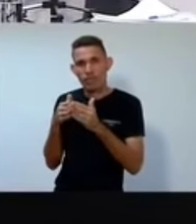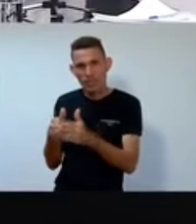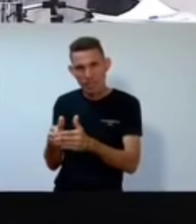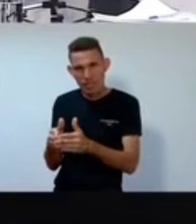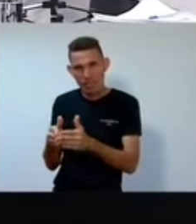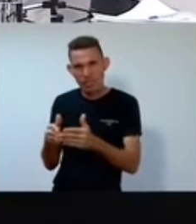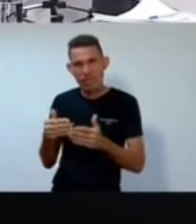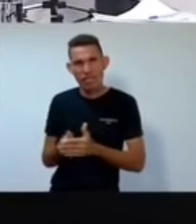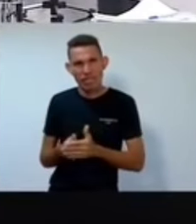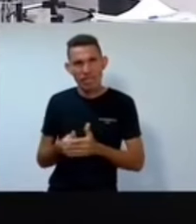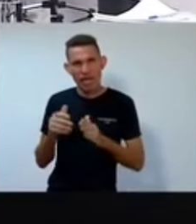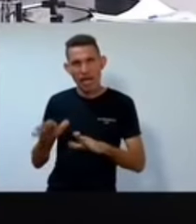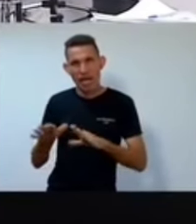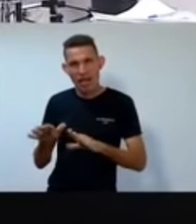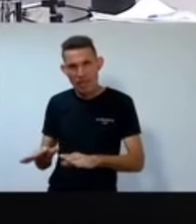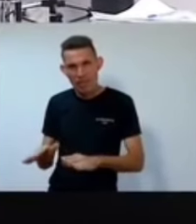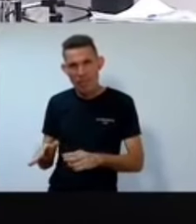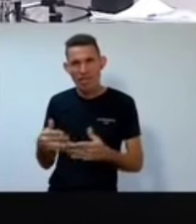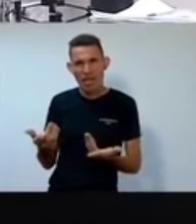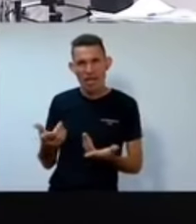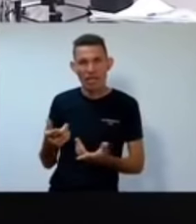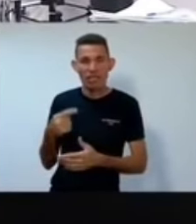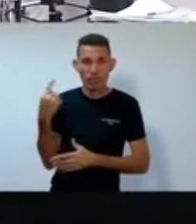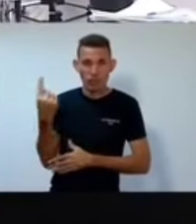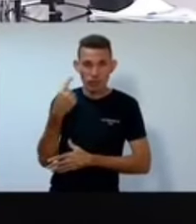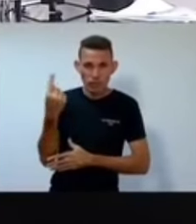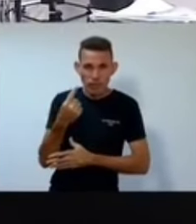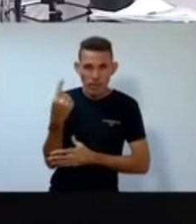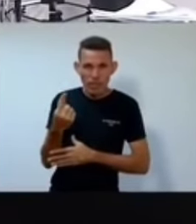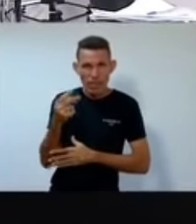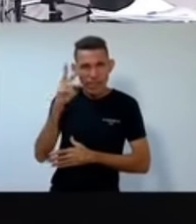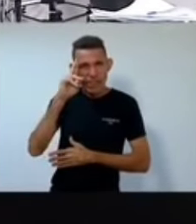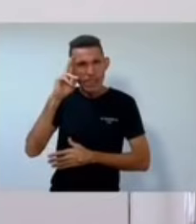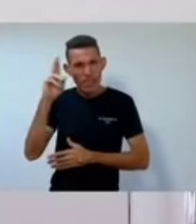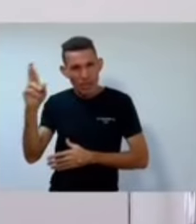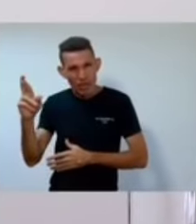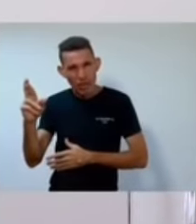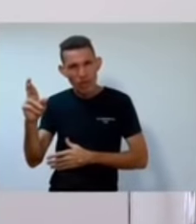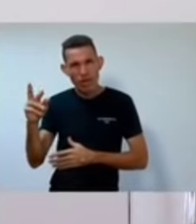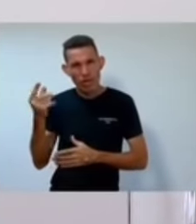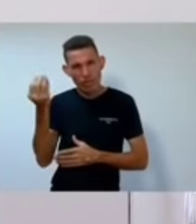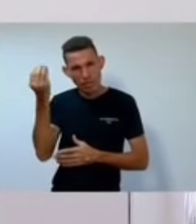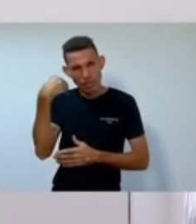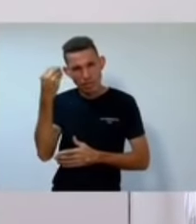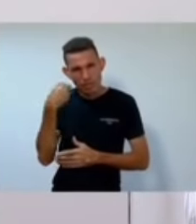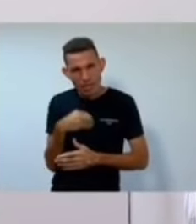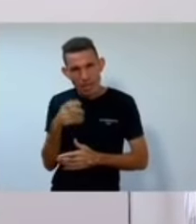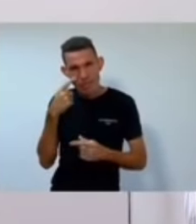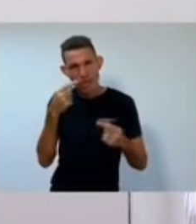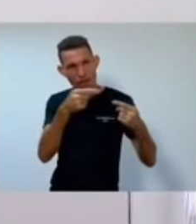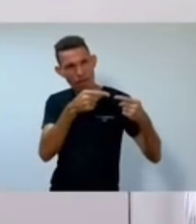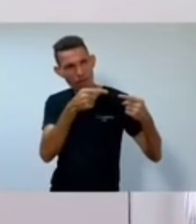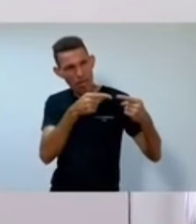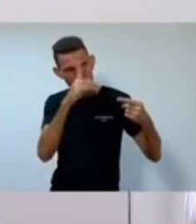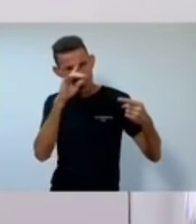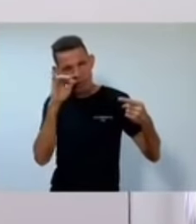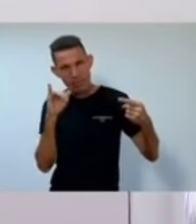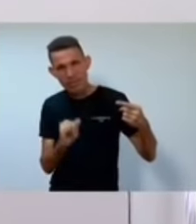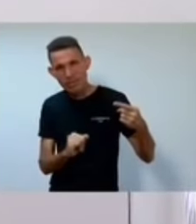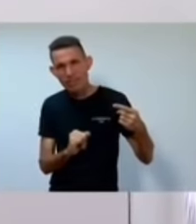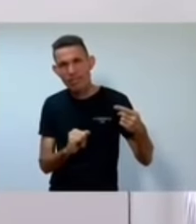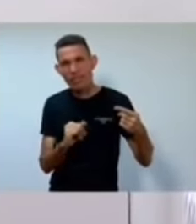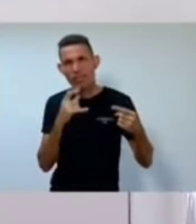publicar. Claro, claro. No siempre nosotros podemos... Recordemos lo que hacen nuestros enemigos y vamos a publicar, es decir, empezamos